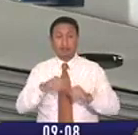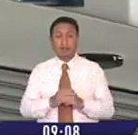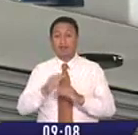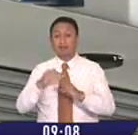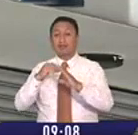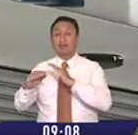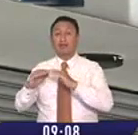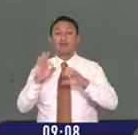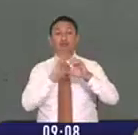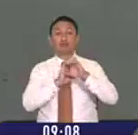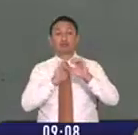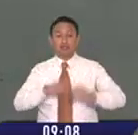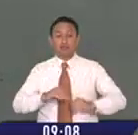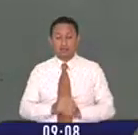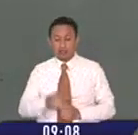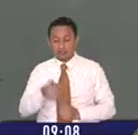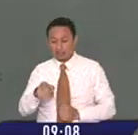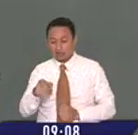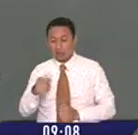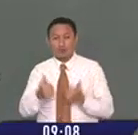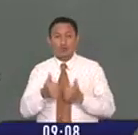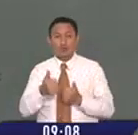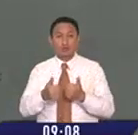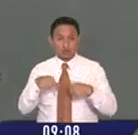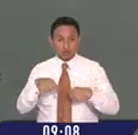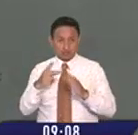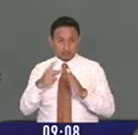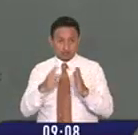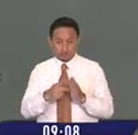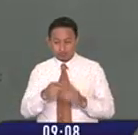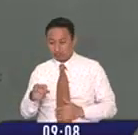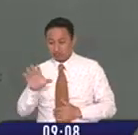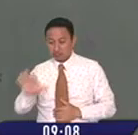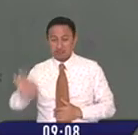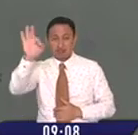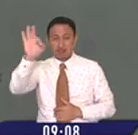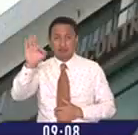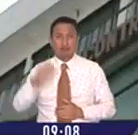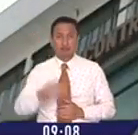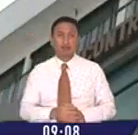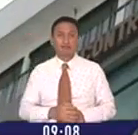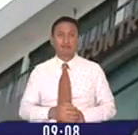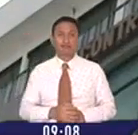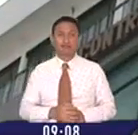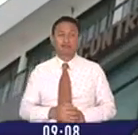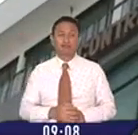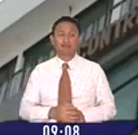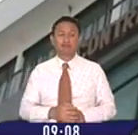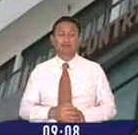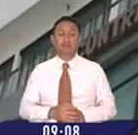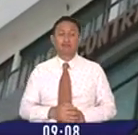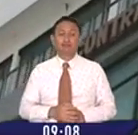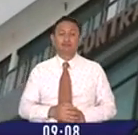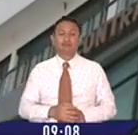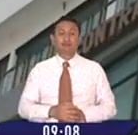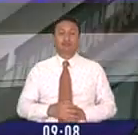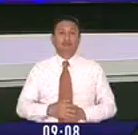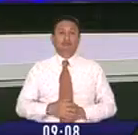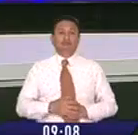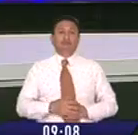Consejo para que resuelva la designación en base a los puntajes obtenidos en las evaluaciones, informó Edwin